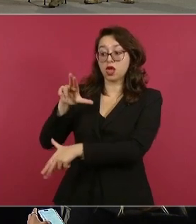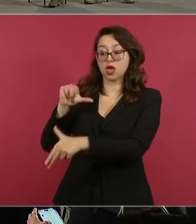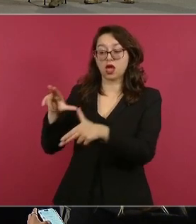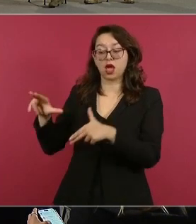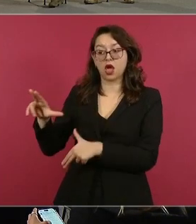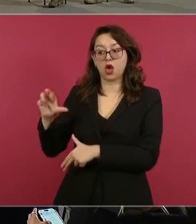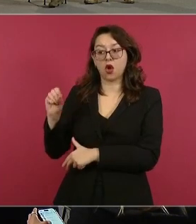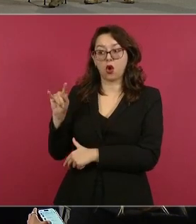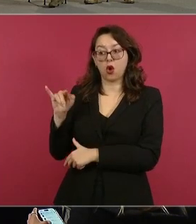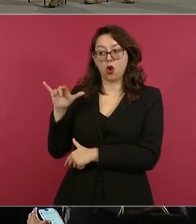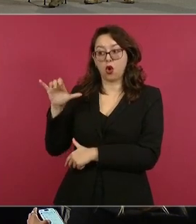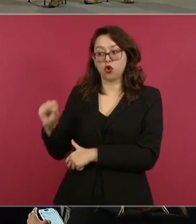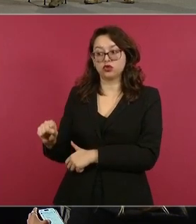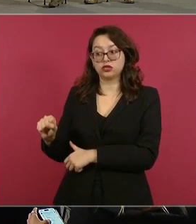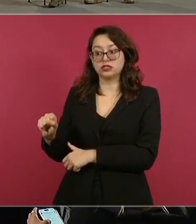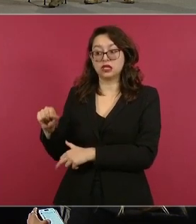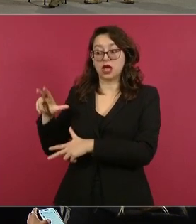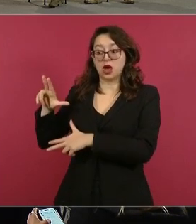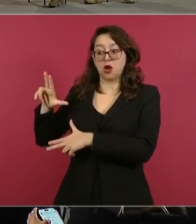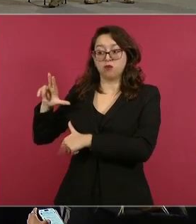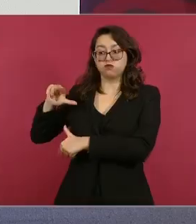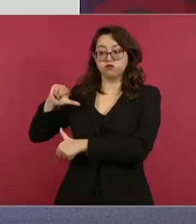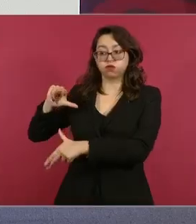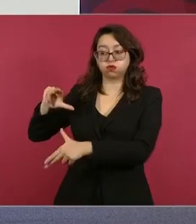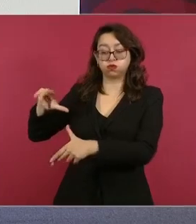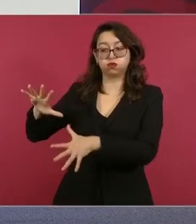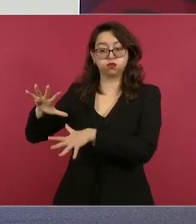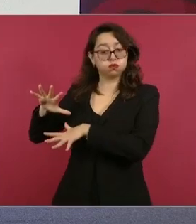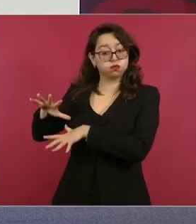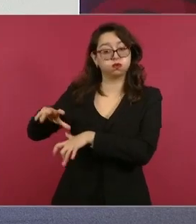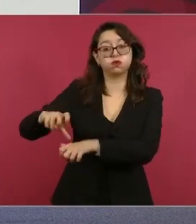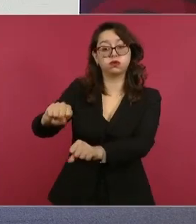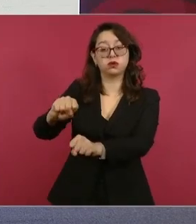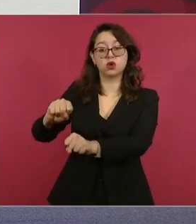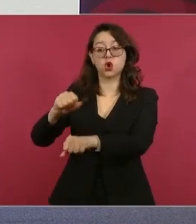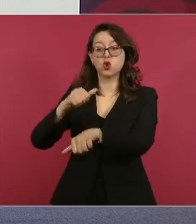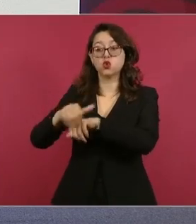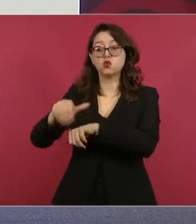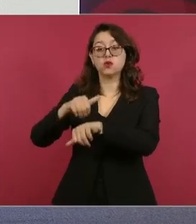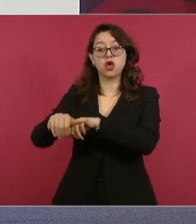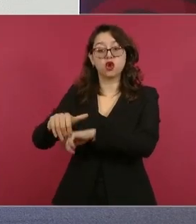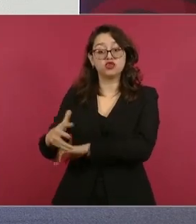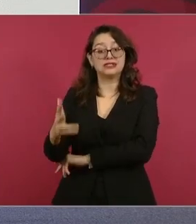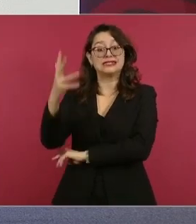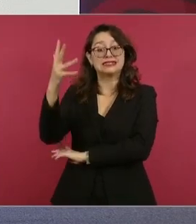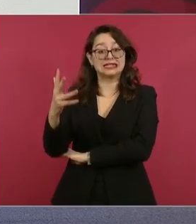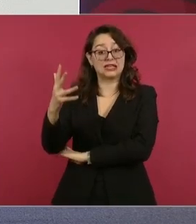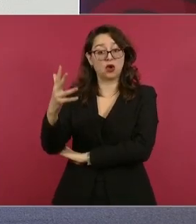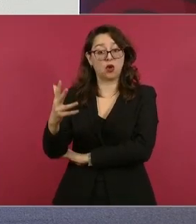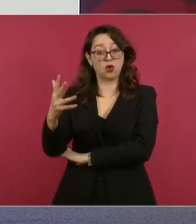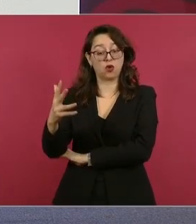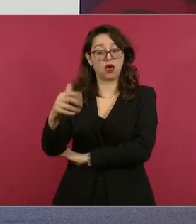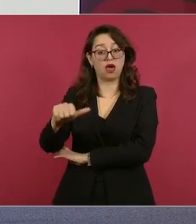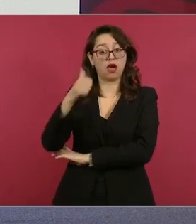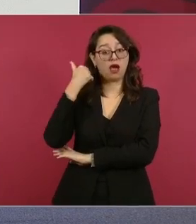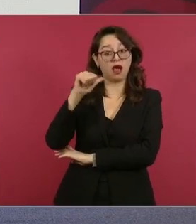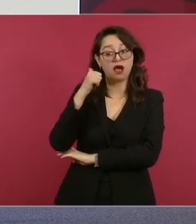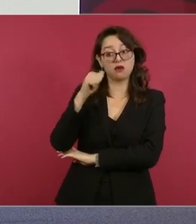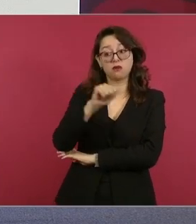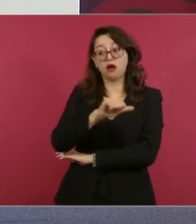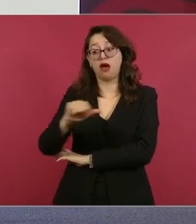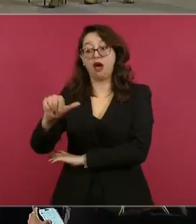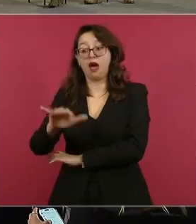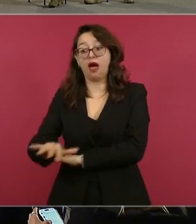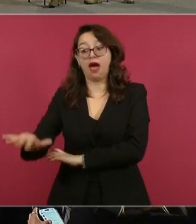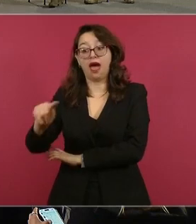Otis entrará al territorio con categoría 5 entre Acapulco y Tecpan de Galeana